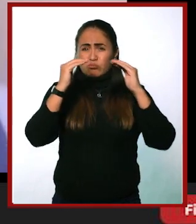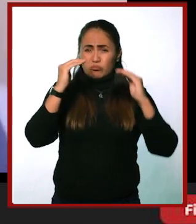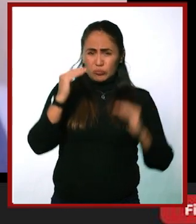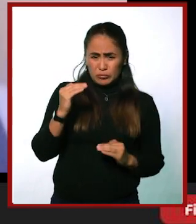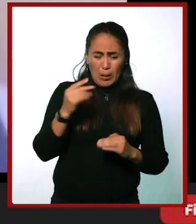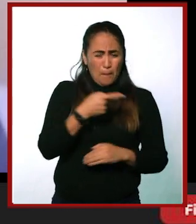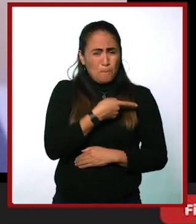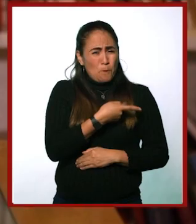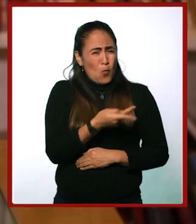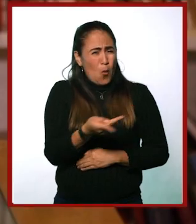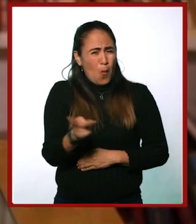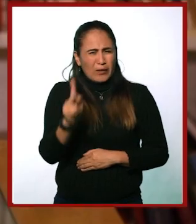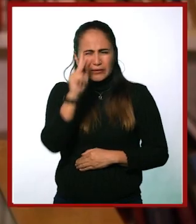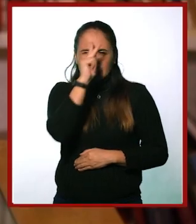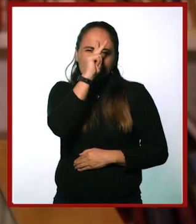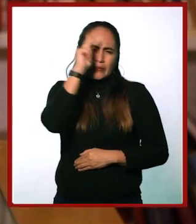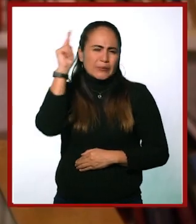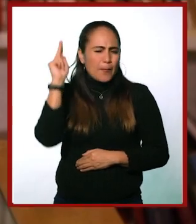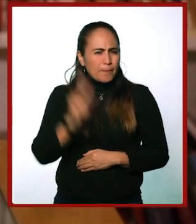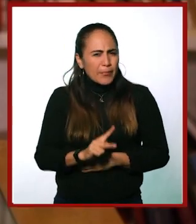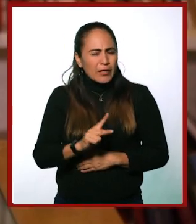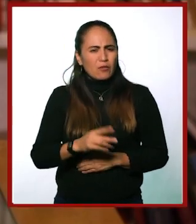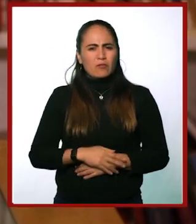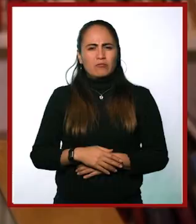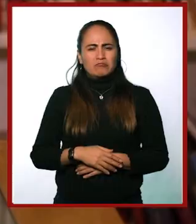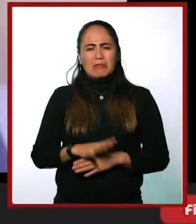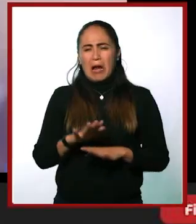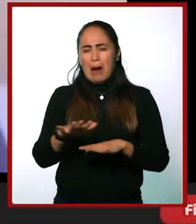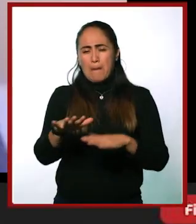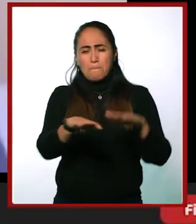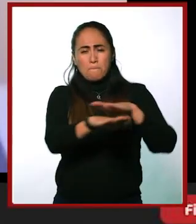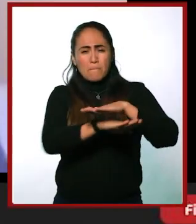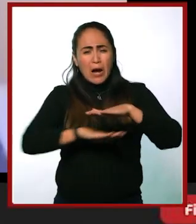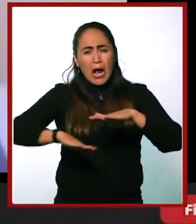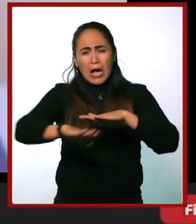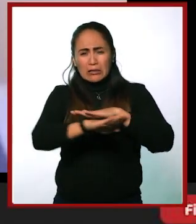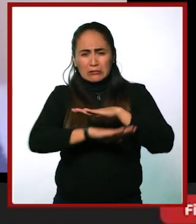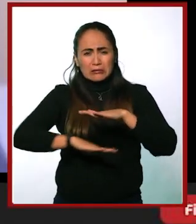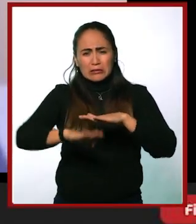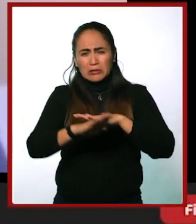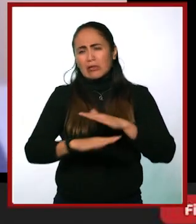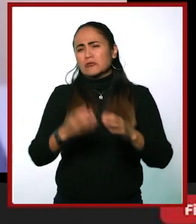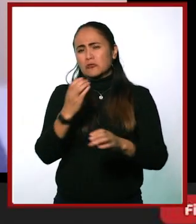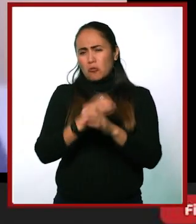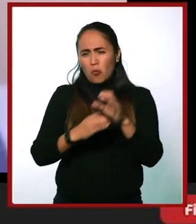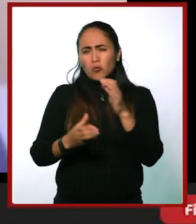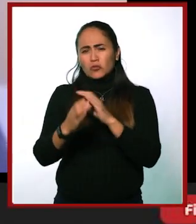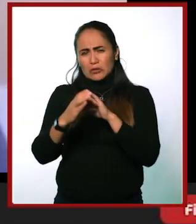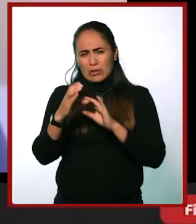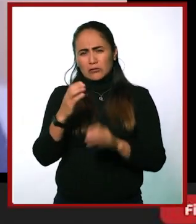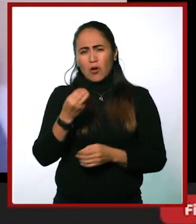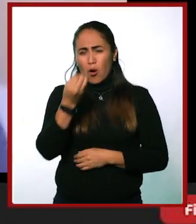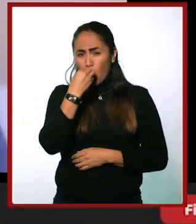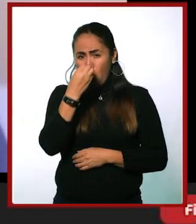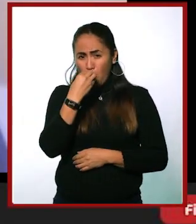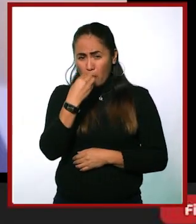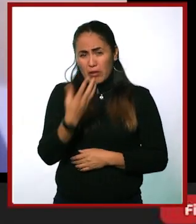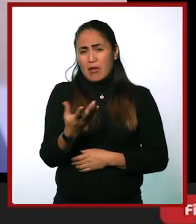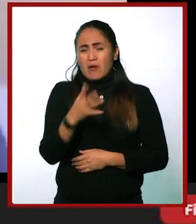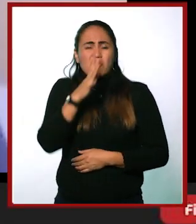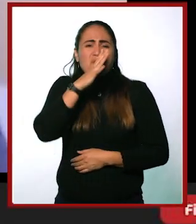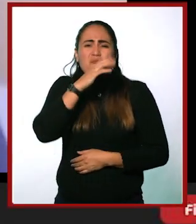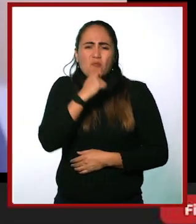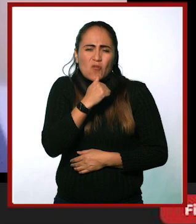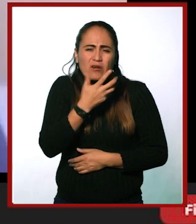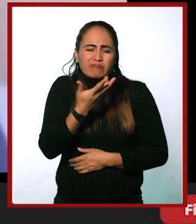de la línea de pobreza, que no acceden a los mínimos bienes de la canasta básica. Ese es otro